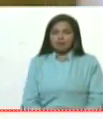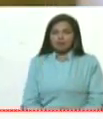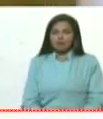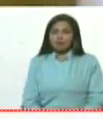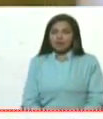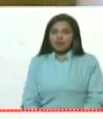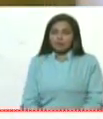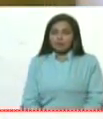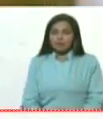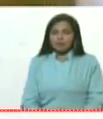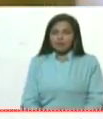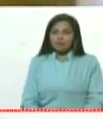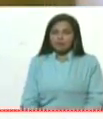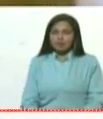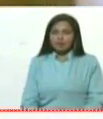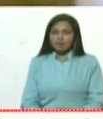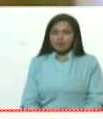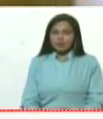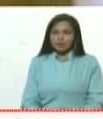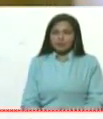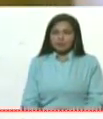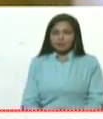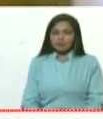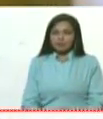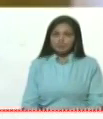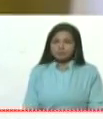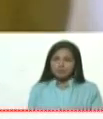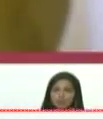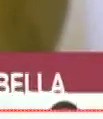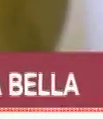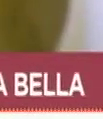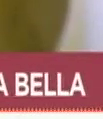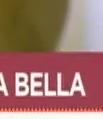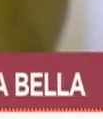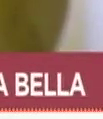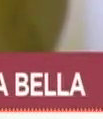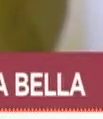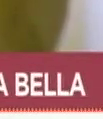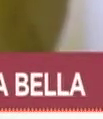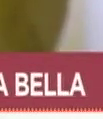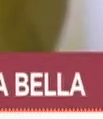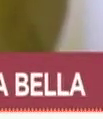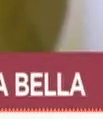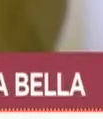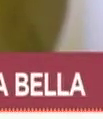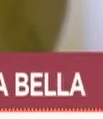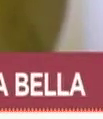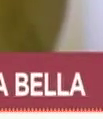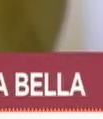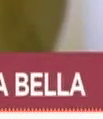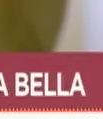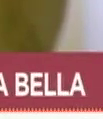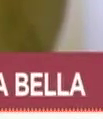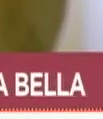gracias, presidente. Todo esto comenzó con el encuentro que tuvimos de sacerdotes